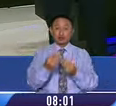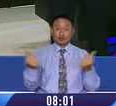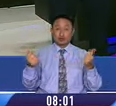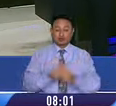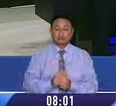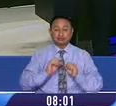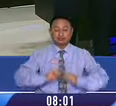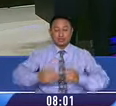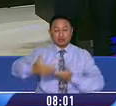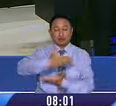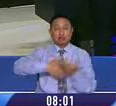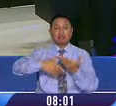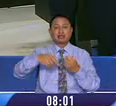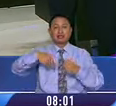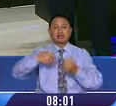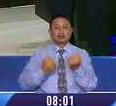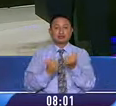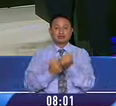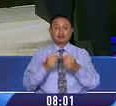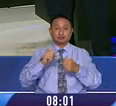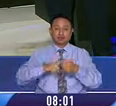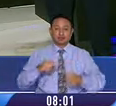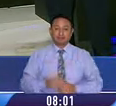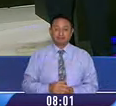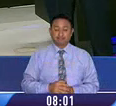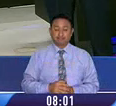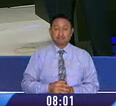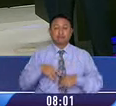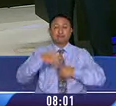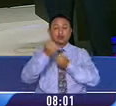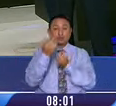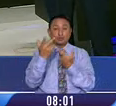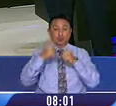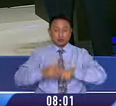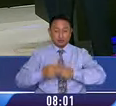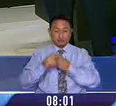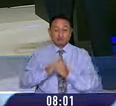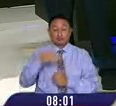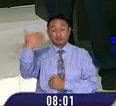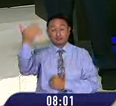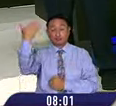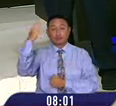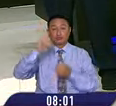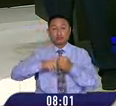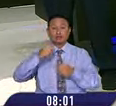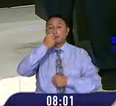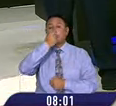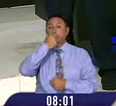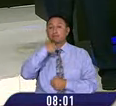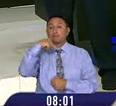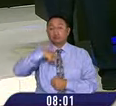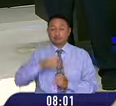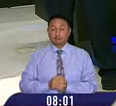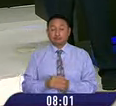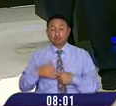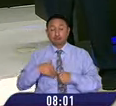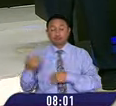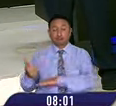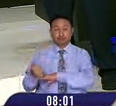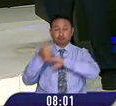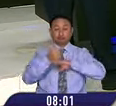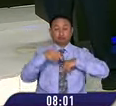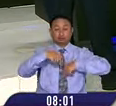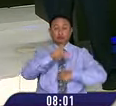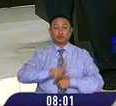comparte y trabaja por la ciudad. Efectivamente, les contamos para iniciar ya que el alcalde de Quito, Pavel Muñoz, anunció durante su posesión que